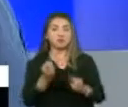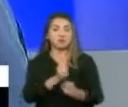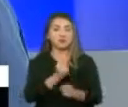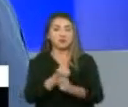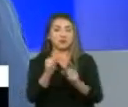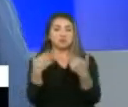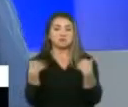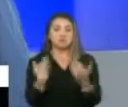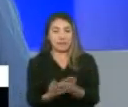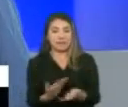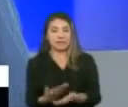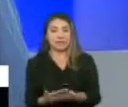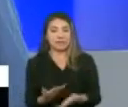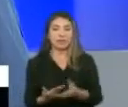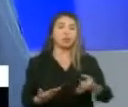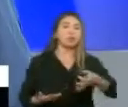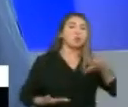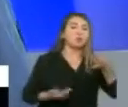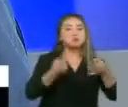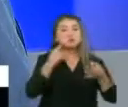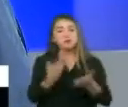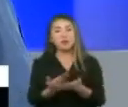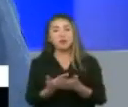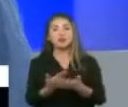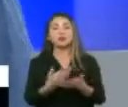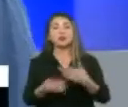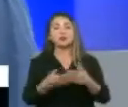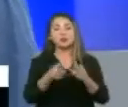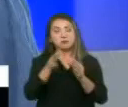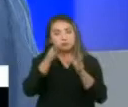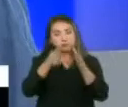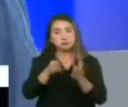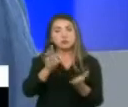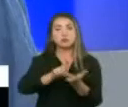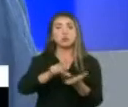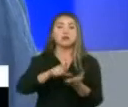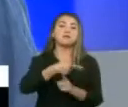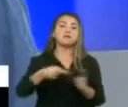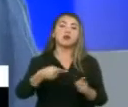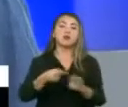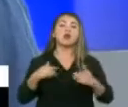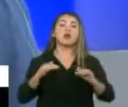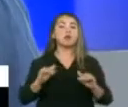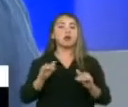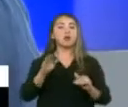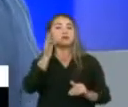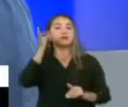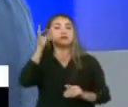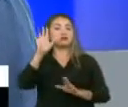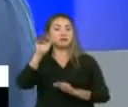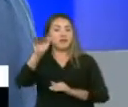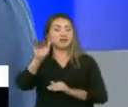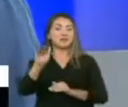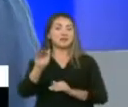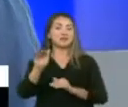en la práctica, más que con un discurso enfocado también en los sectores medios. Hoy día, los sectores más acomodados de la ciudadanía